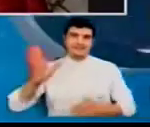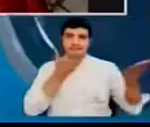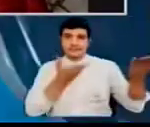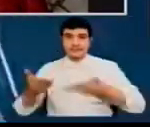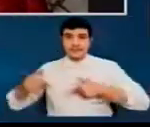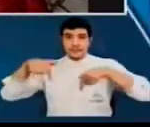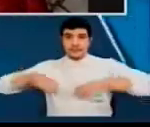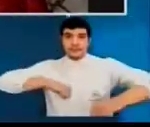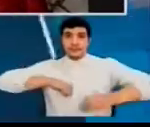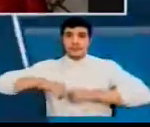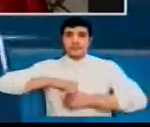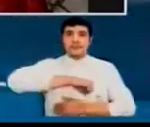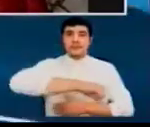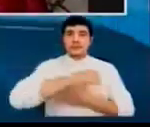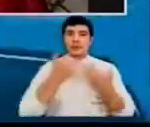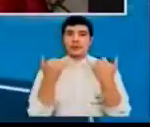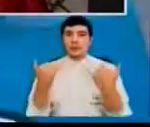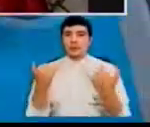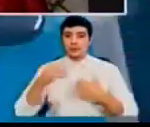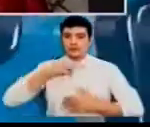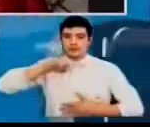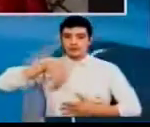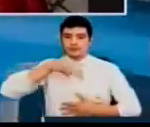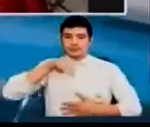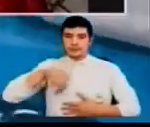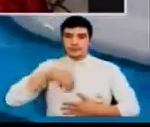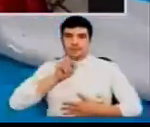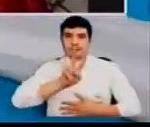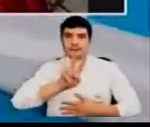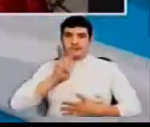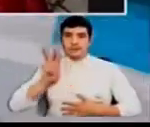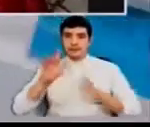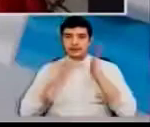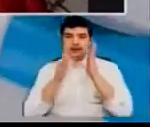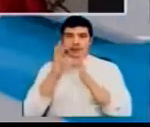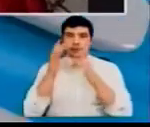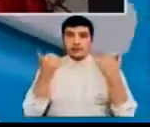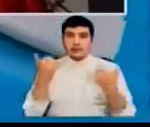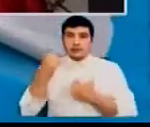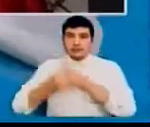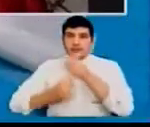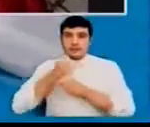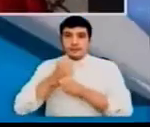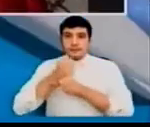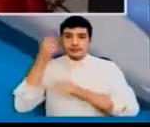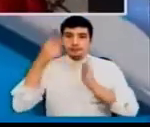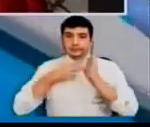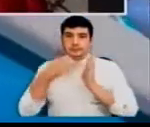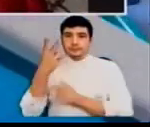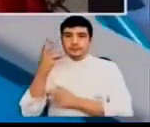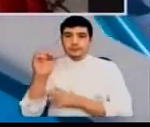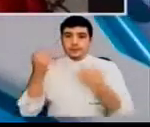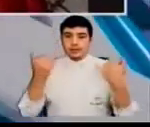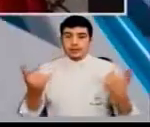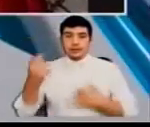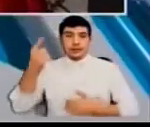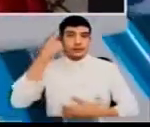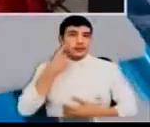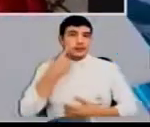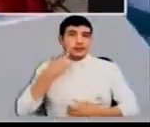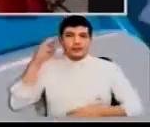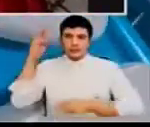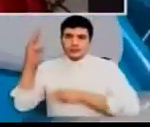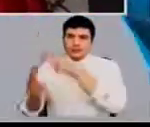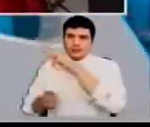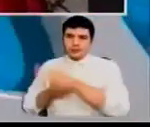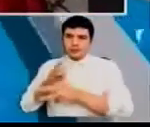un saludo muy especial a todos aquellos que a diario se esfuerzan por cuidarla, por protegerla y por preservarla. Estamos en Actúa